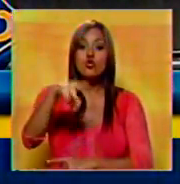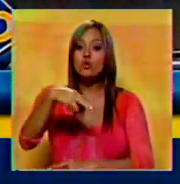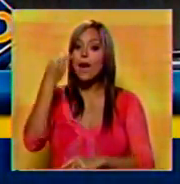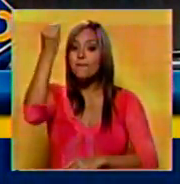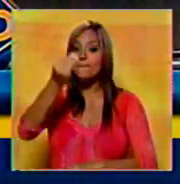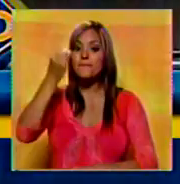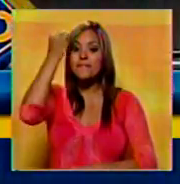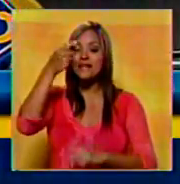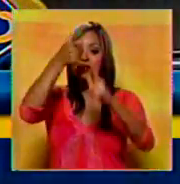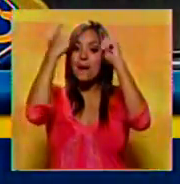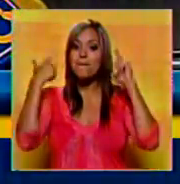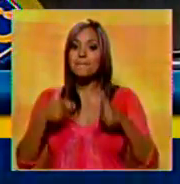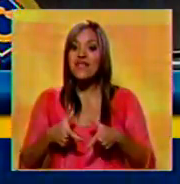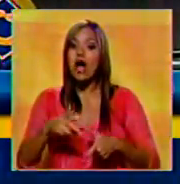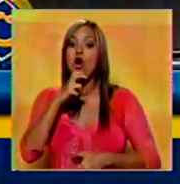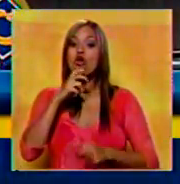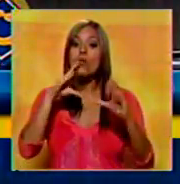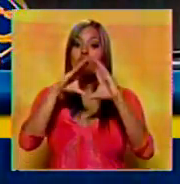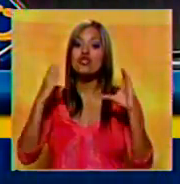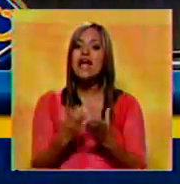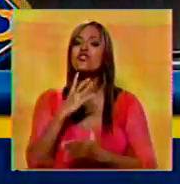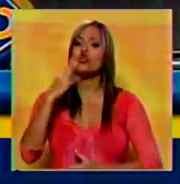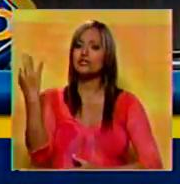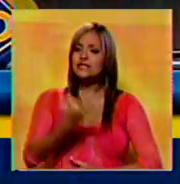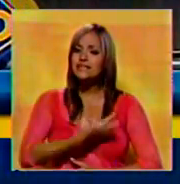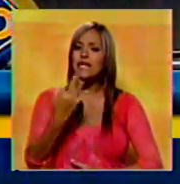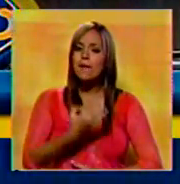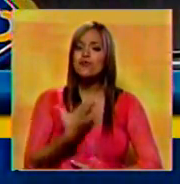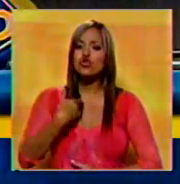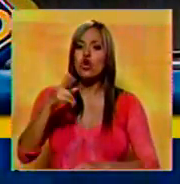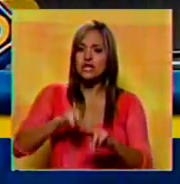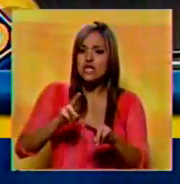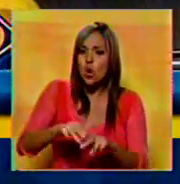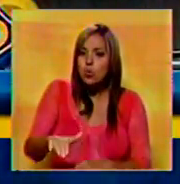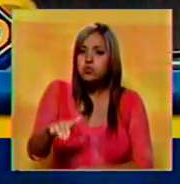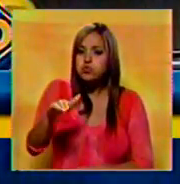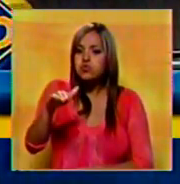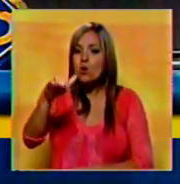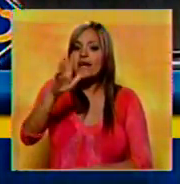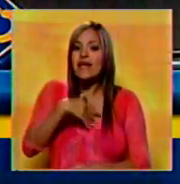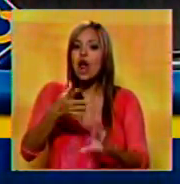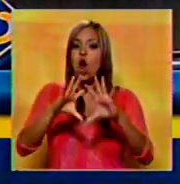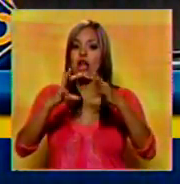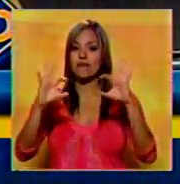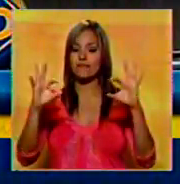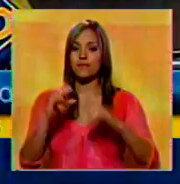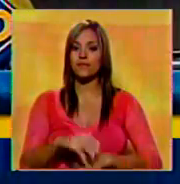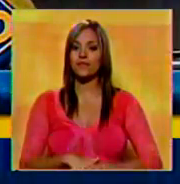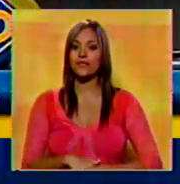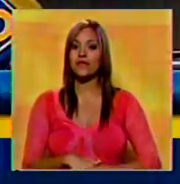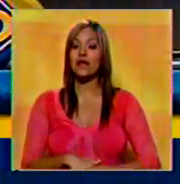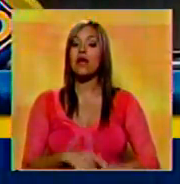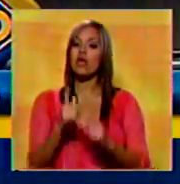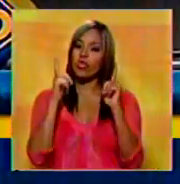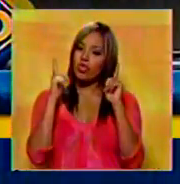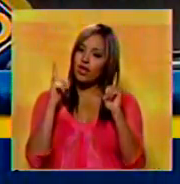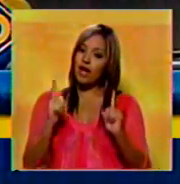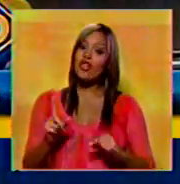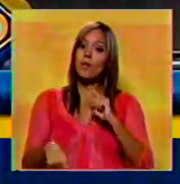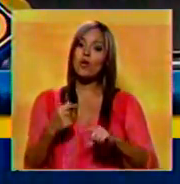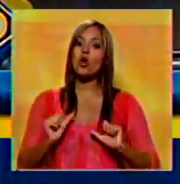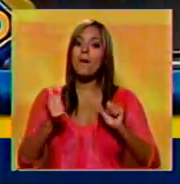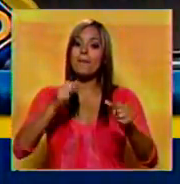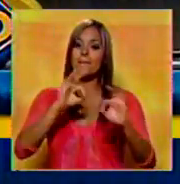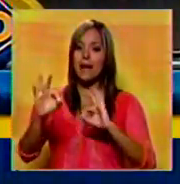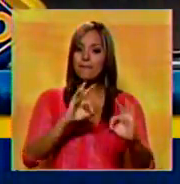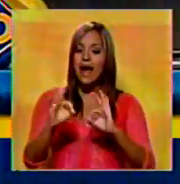pensado en la medalla de oro mundial, siempre de chiquitico soñaba con la olímpica. Limardo tomará unos días de descanso, luego comenzará a